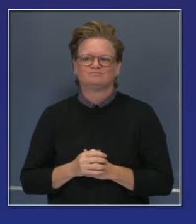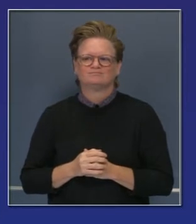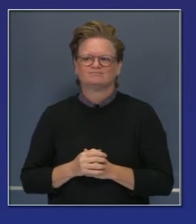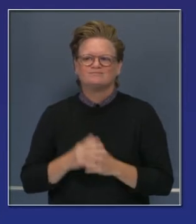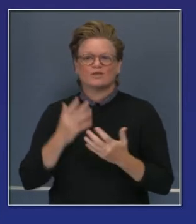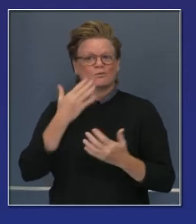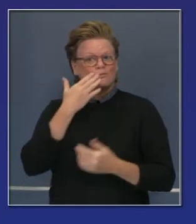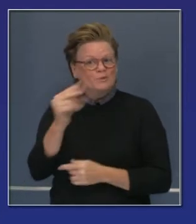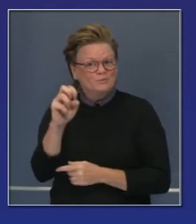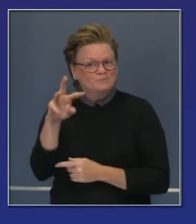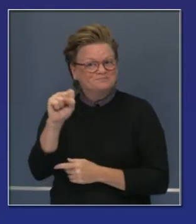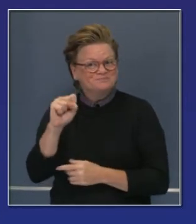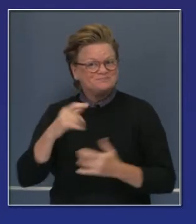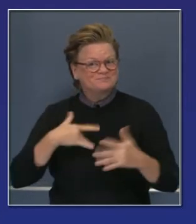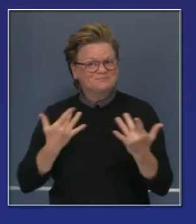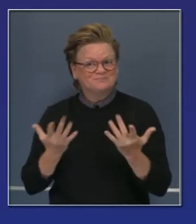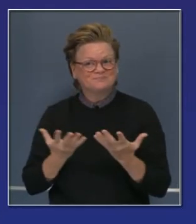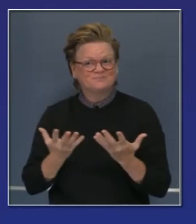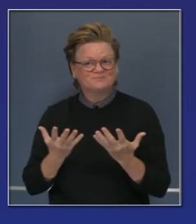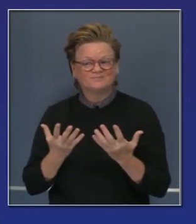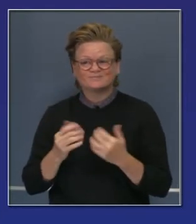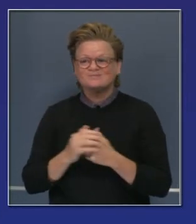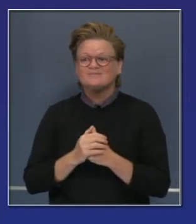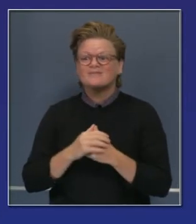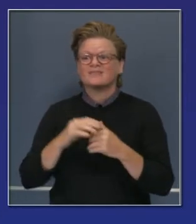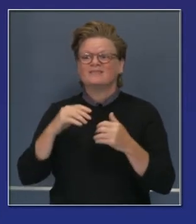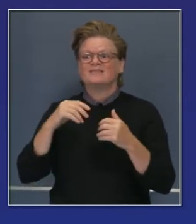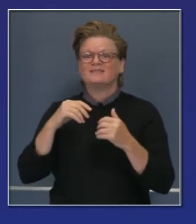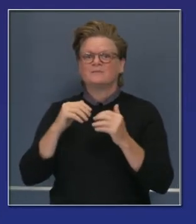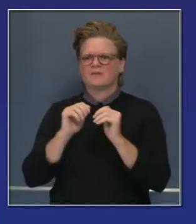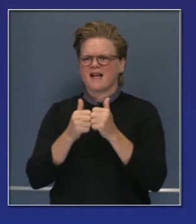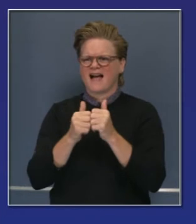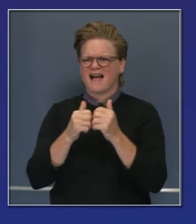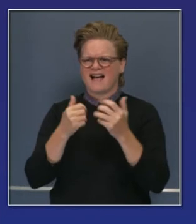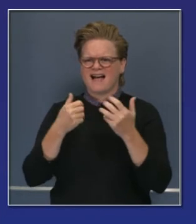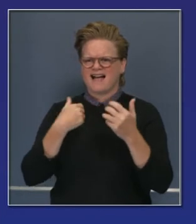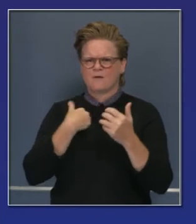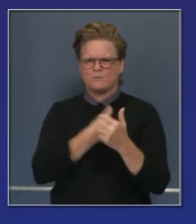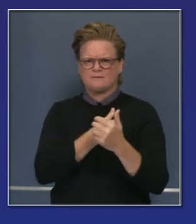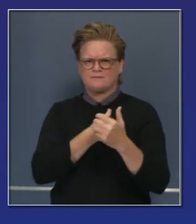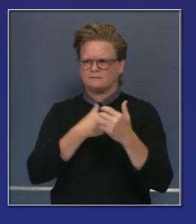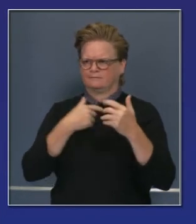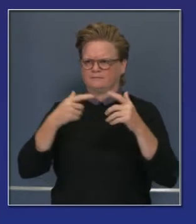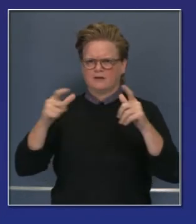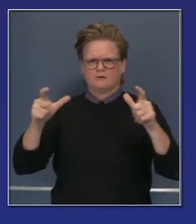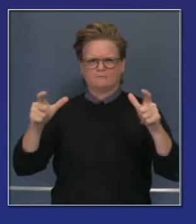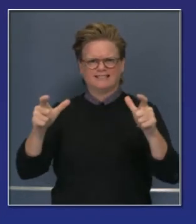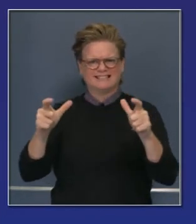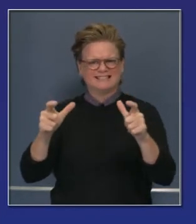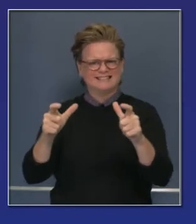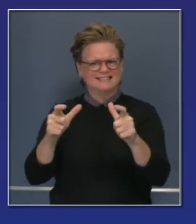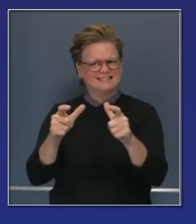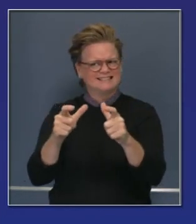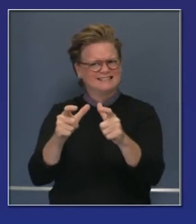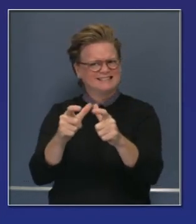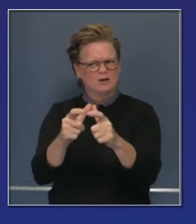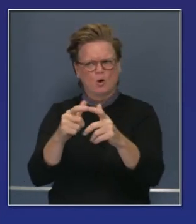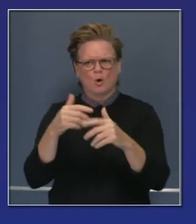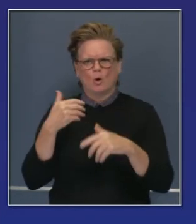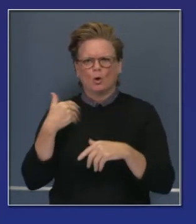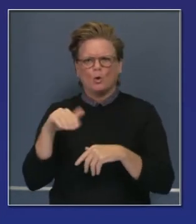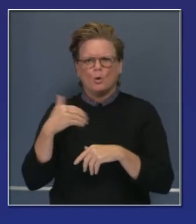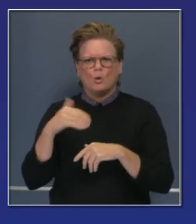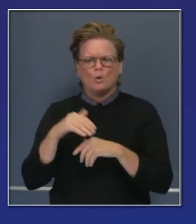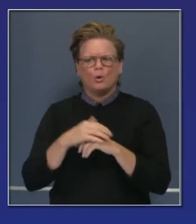nos encontramos, vemos buenas noticias respecto al porcentaje de contención que va mejorando en cada uno de